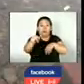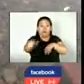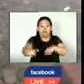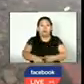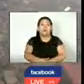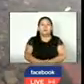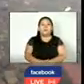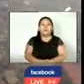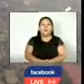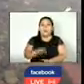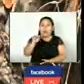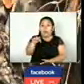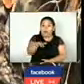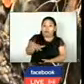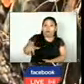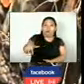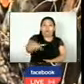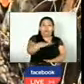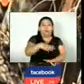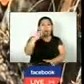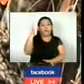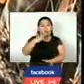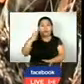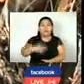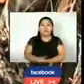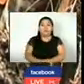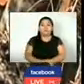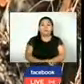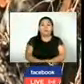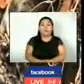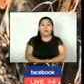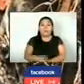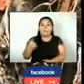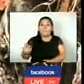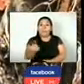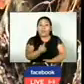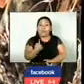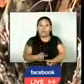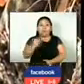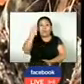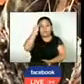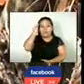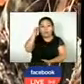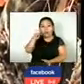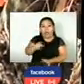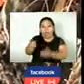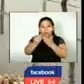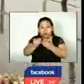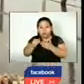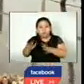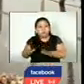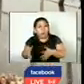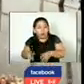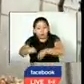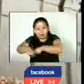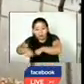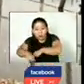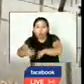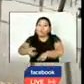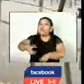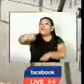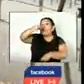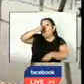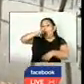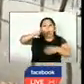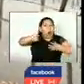acuífero el cual lo contamina muchas personas usan estas aguas para lavar ropa beber lavar